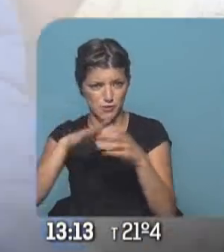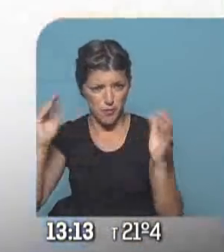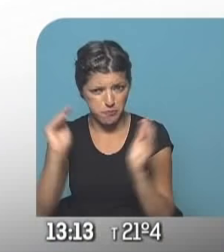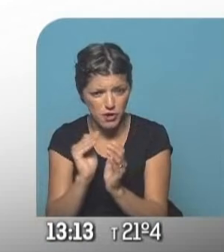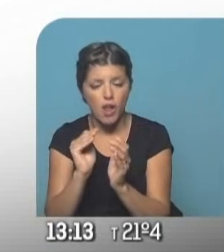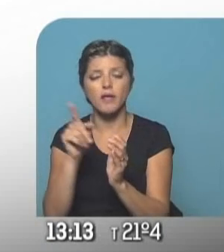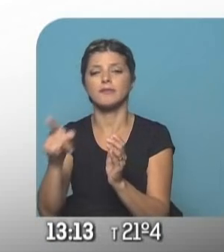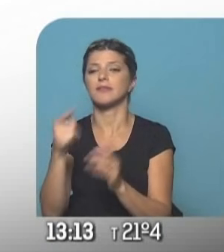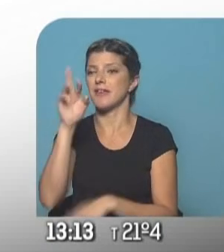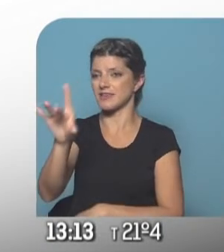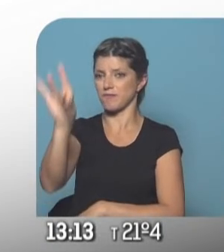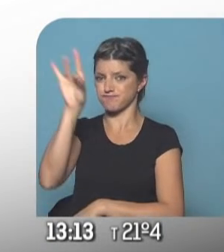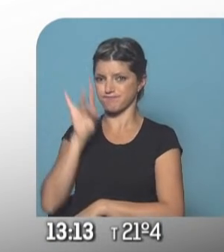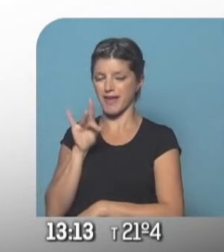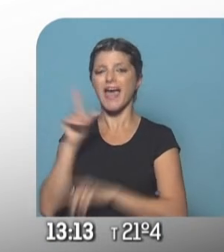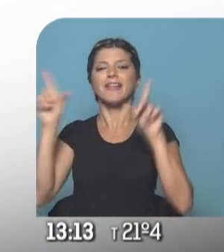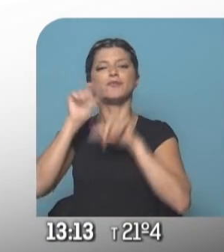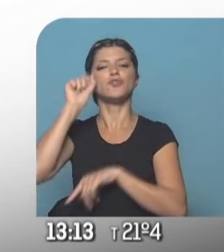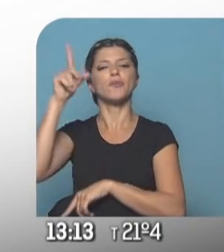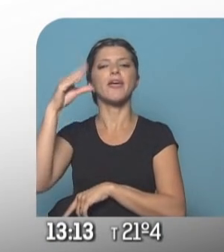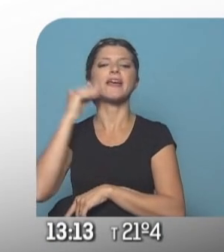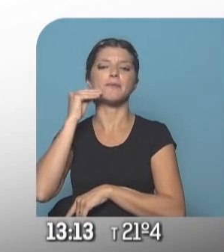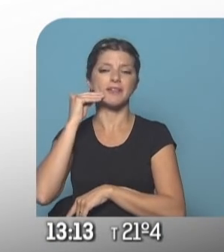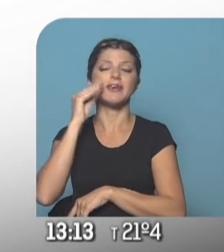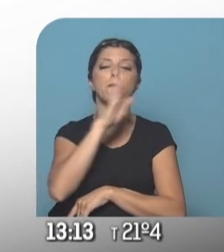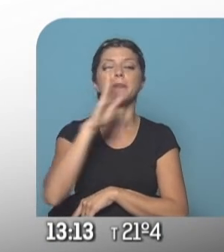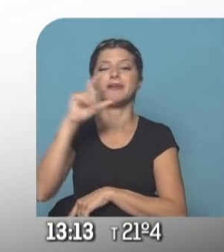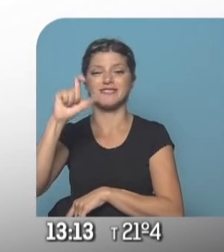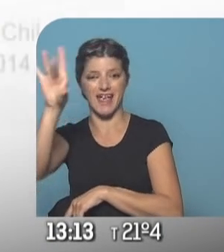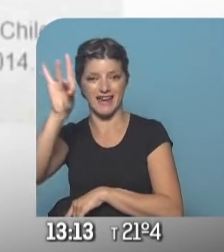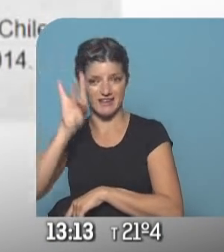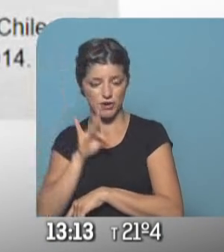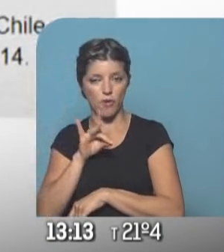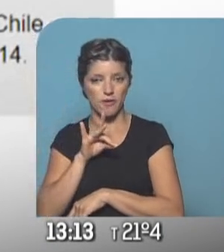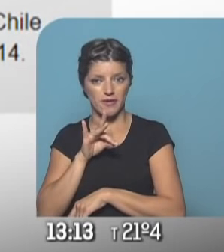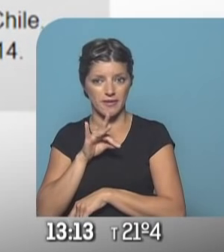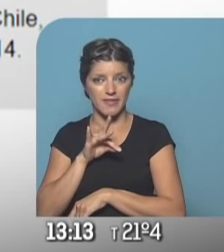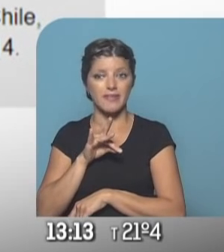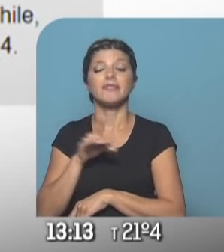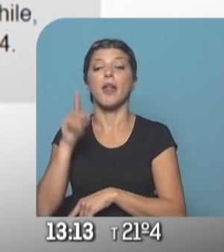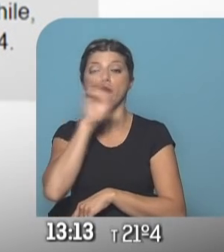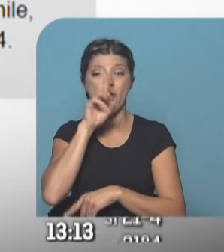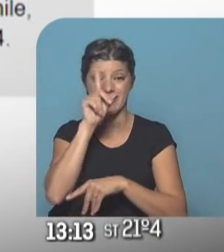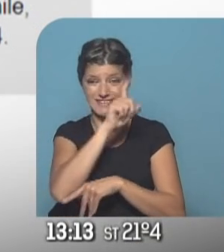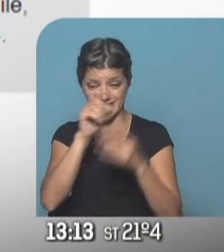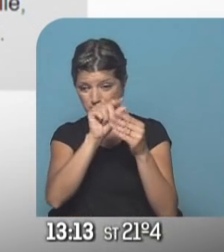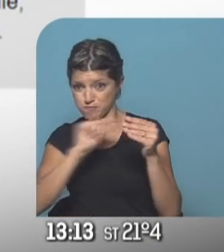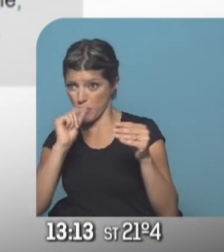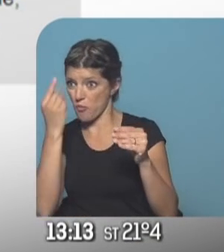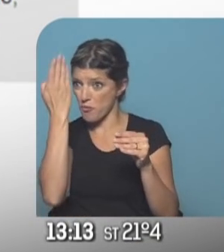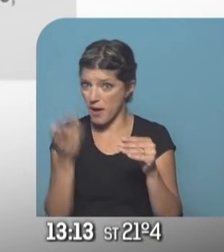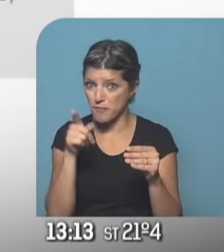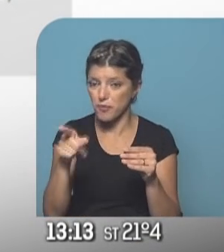mandataria fue elegida por la cadena televisiva británica BBC como una de las 100 mujeres más inspiradoras e innovadoras del